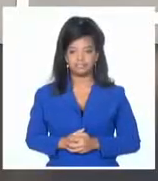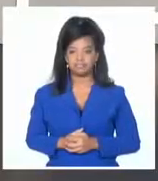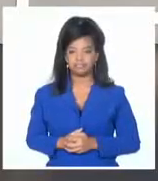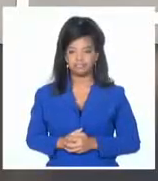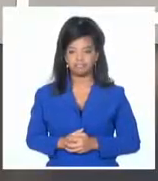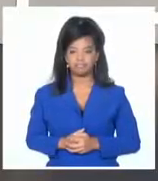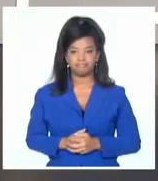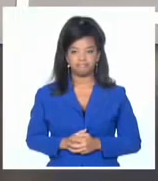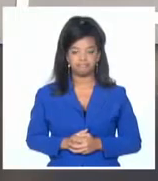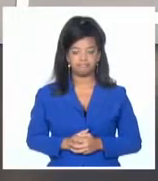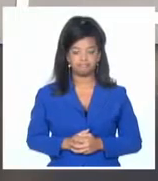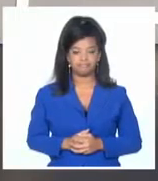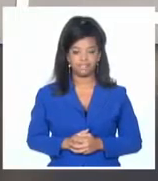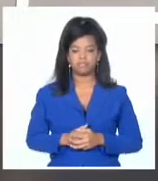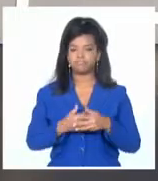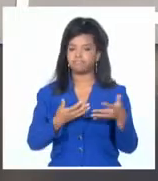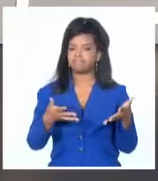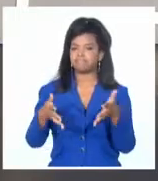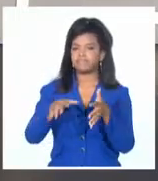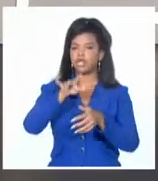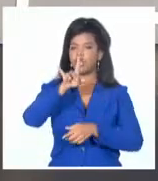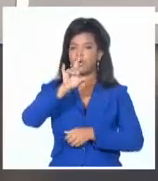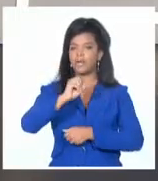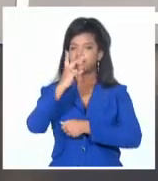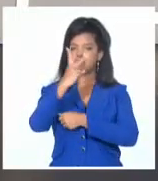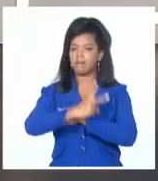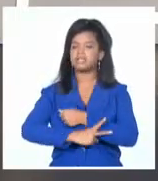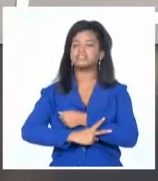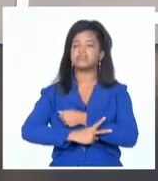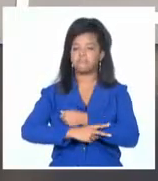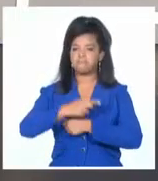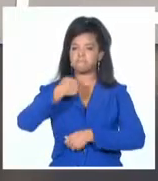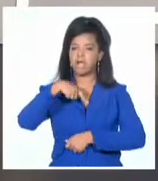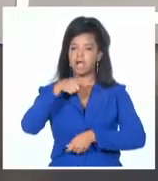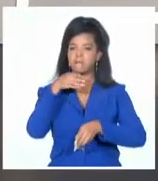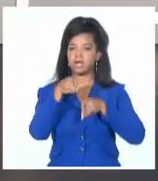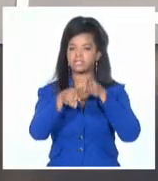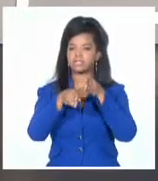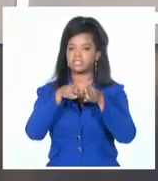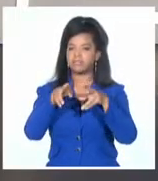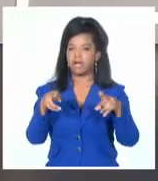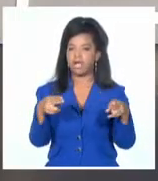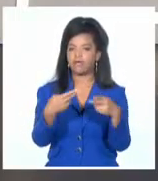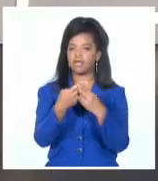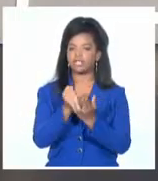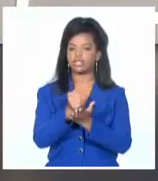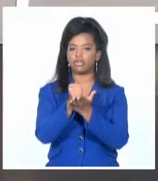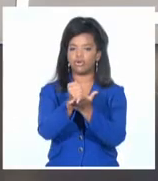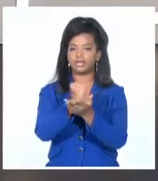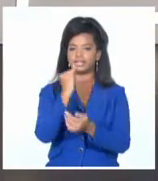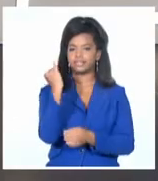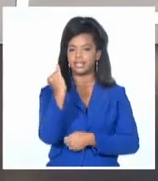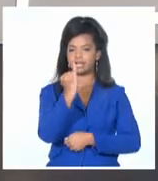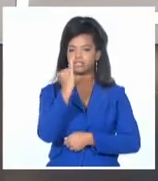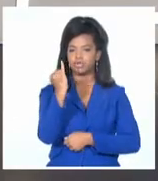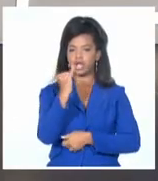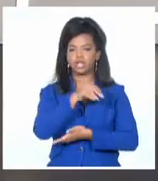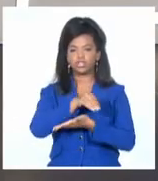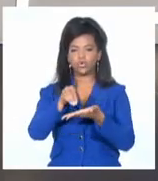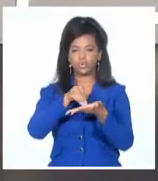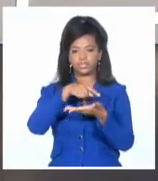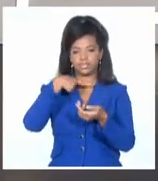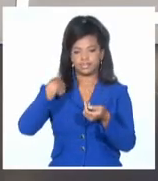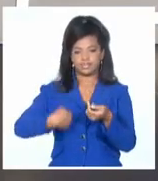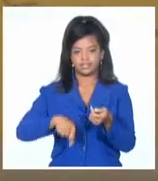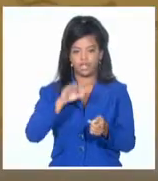Más de 90 países confirmaron su participación en el tercer foro de la Franja y la Ruta para la Cooperación Internacional que se realizará en China en octubre